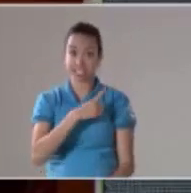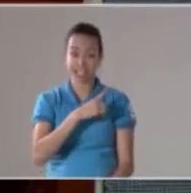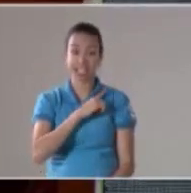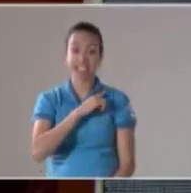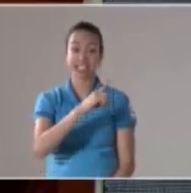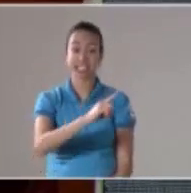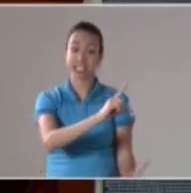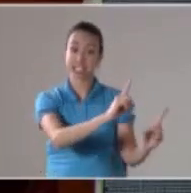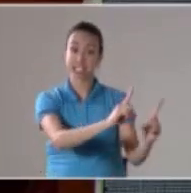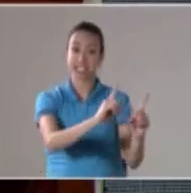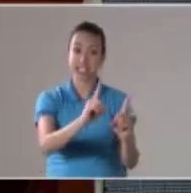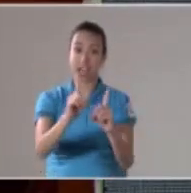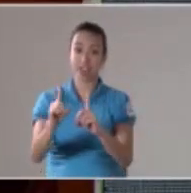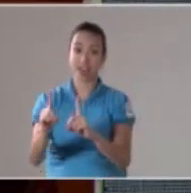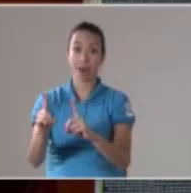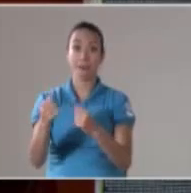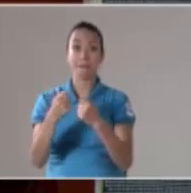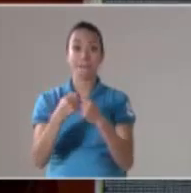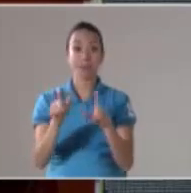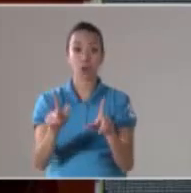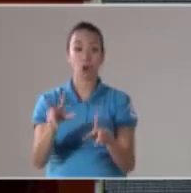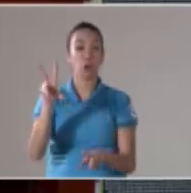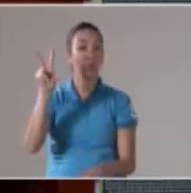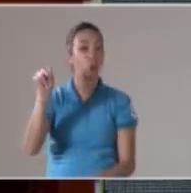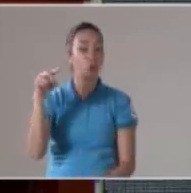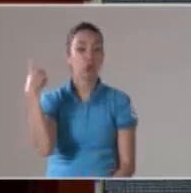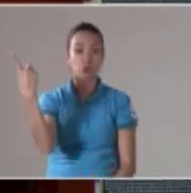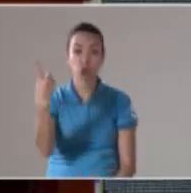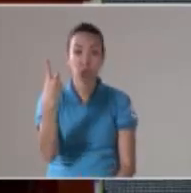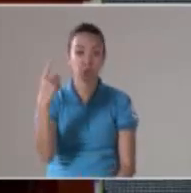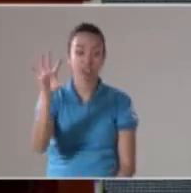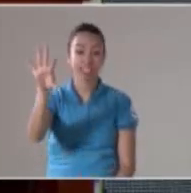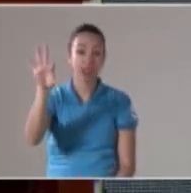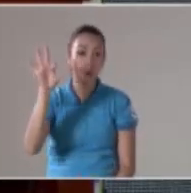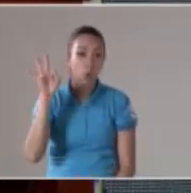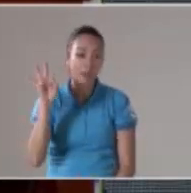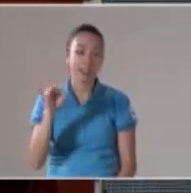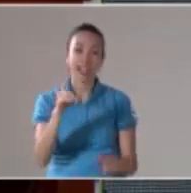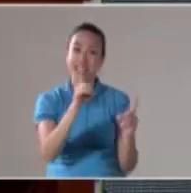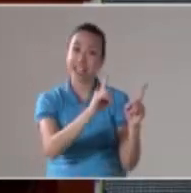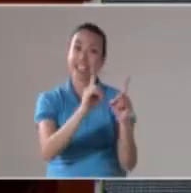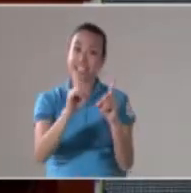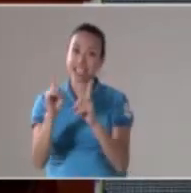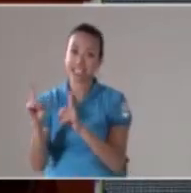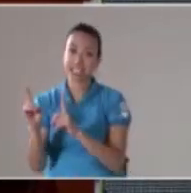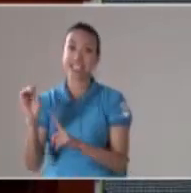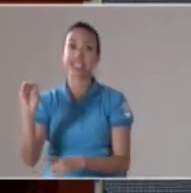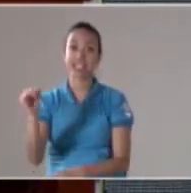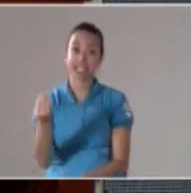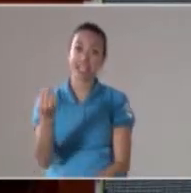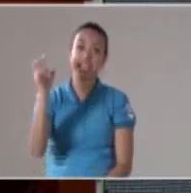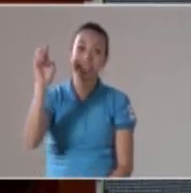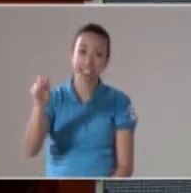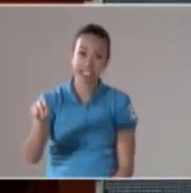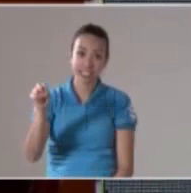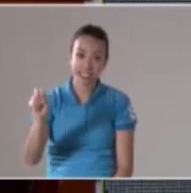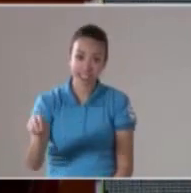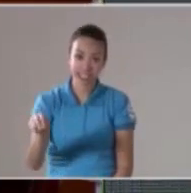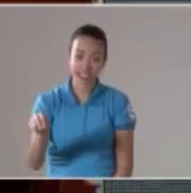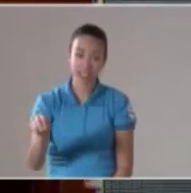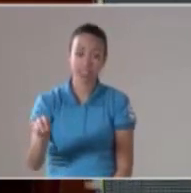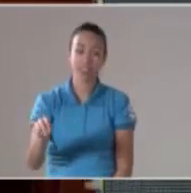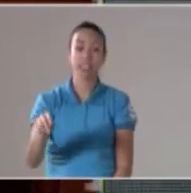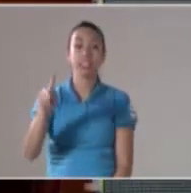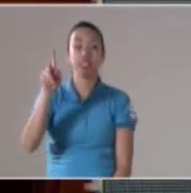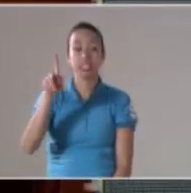todos encuentran la guianza necesaria. Lo que estuvimos conversando entonces en la mañana